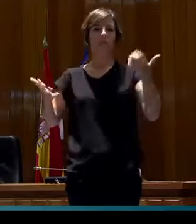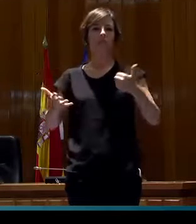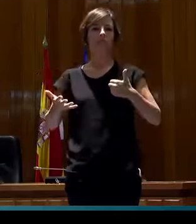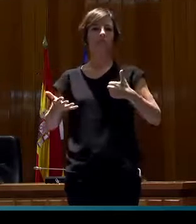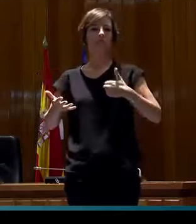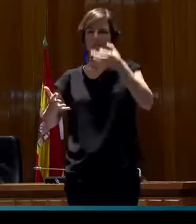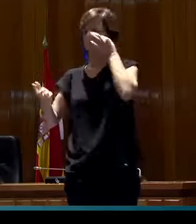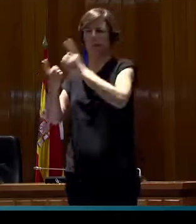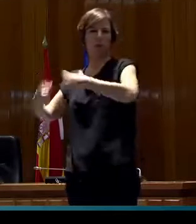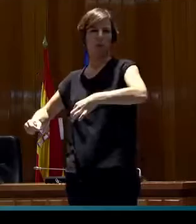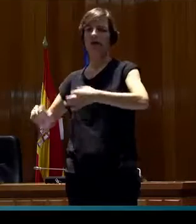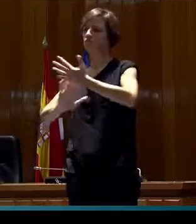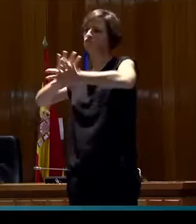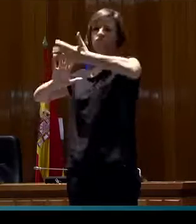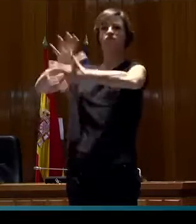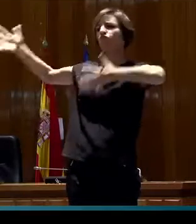no tengo la misma